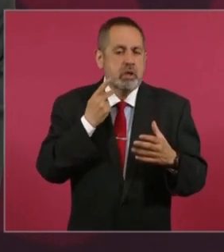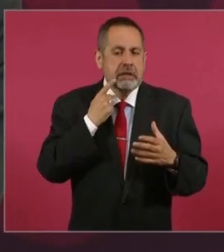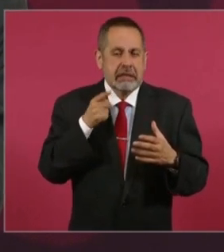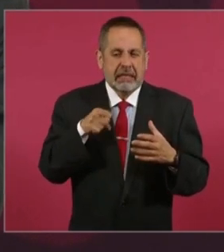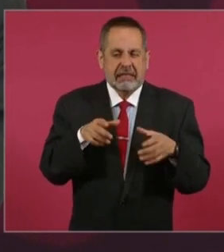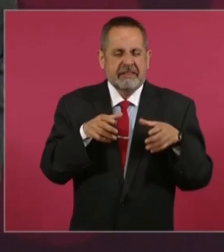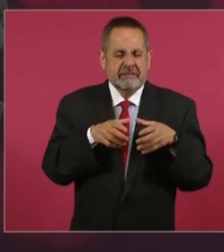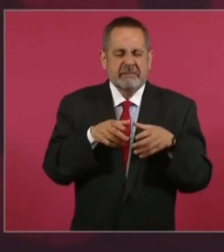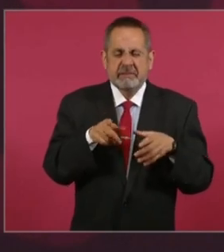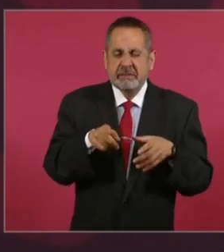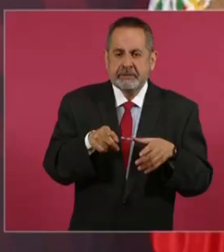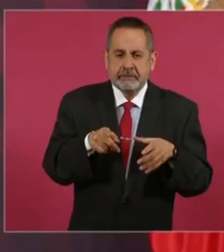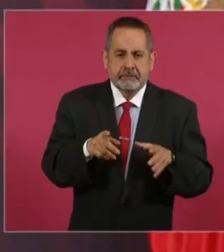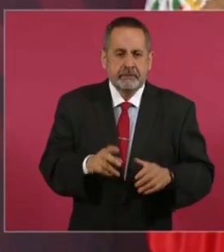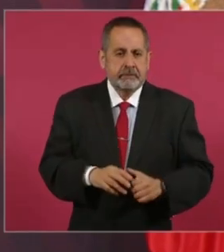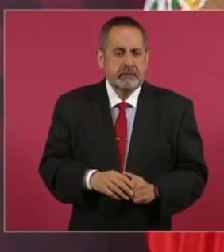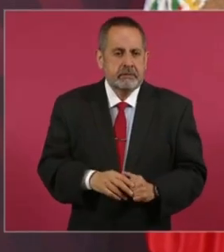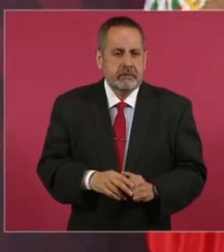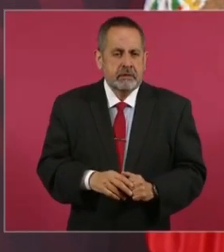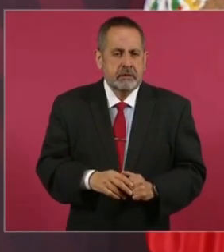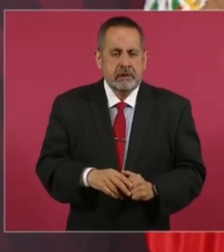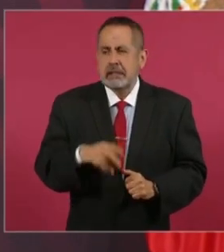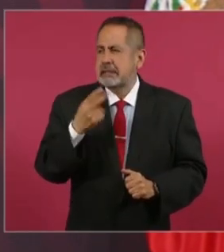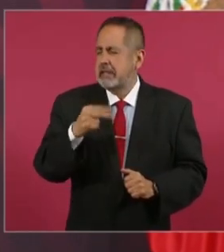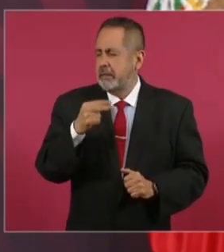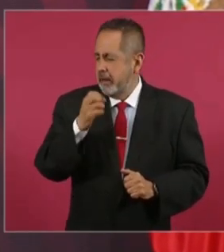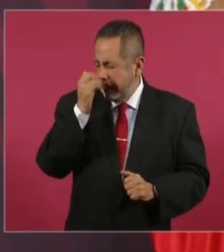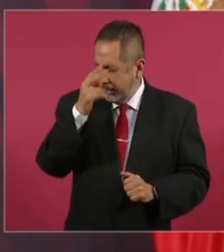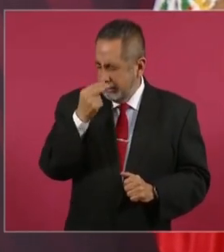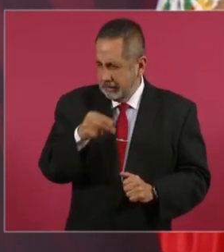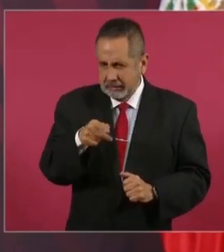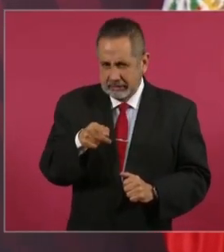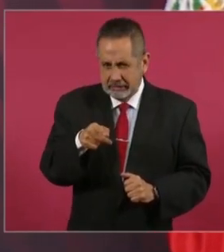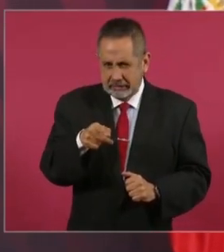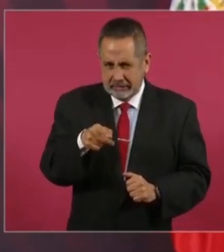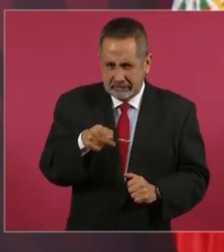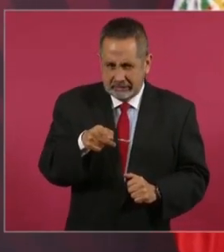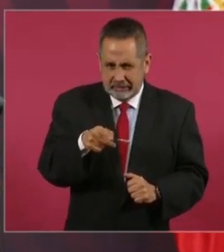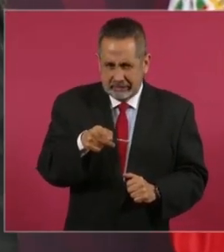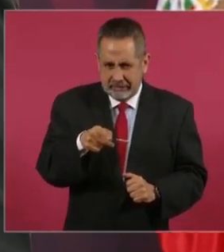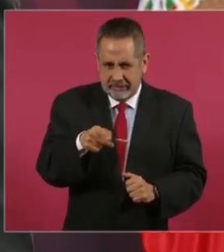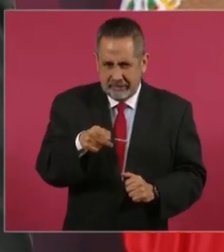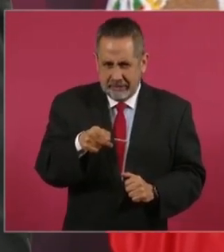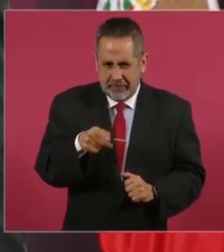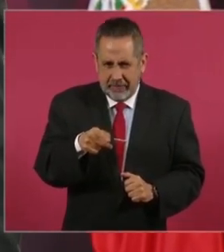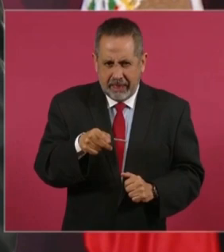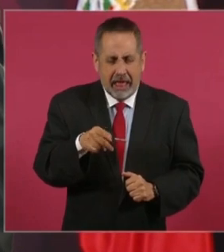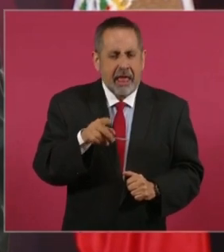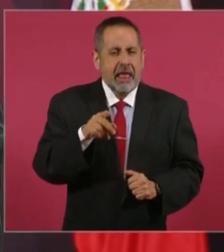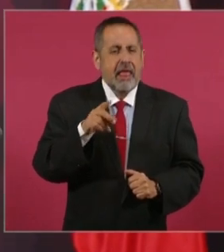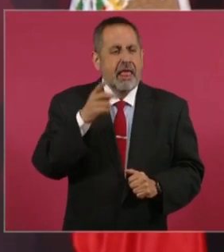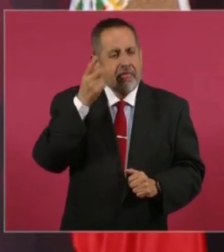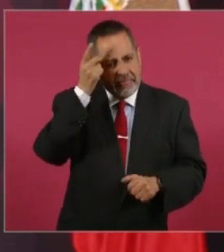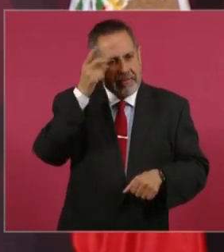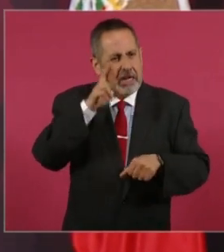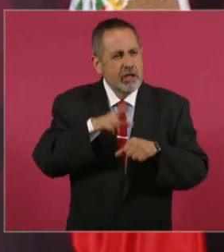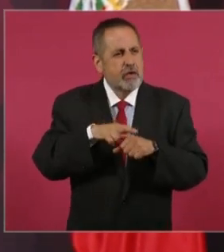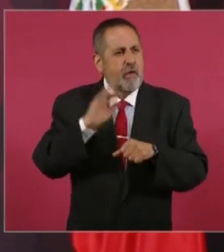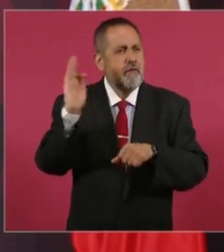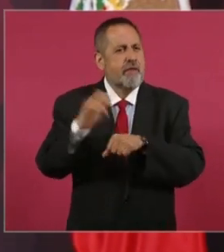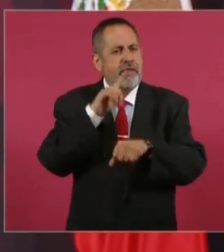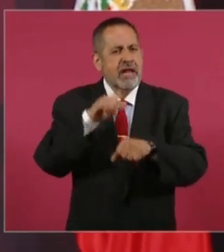que se llamaba la Dirección Federal de Seguridad,